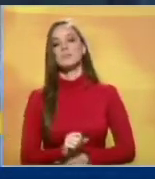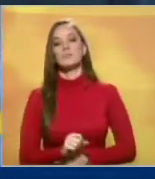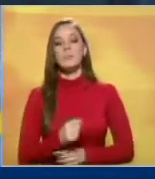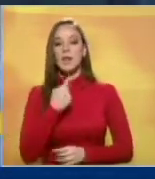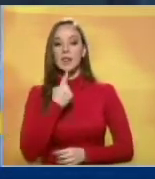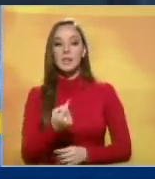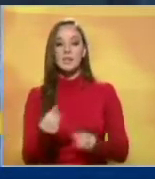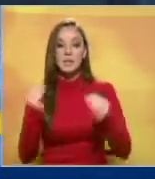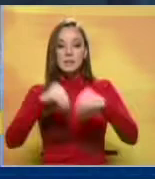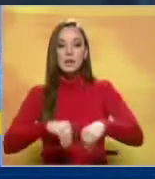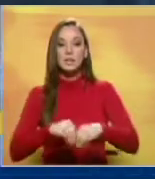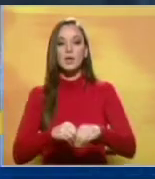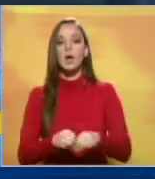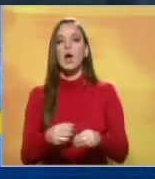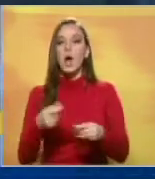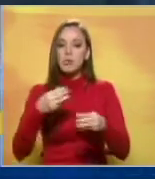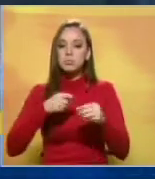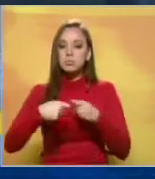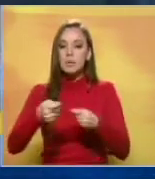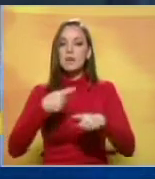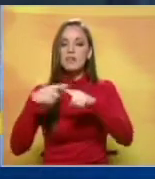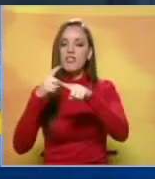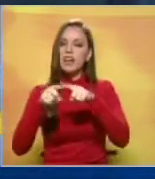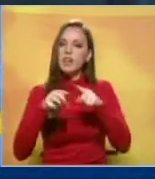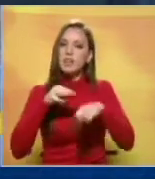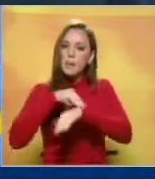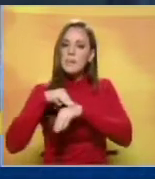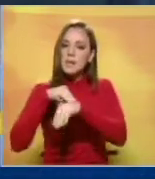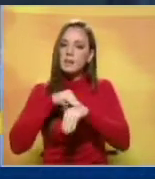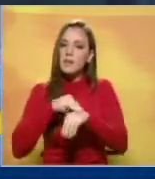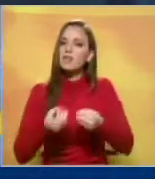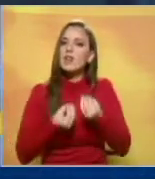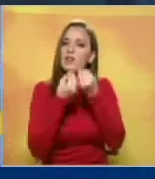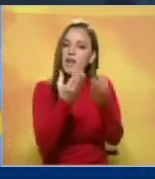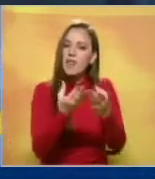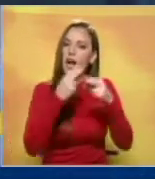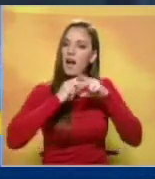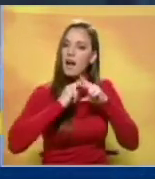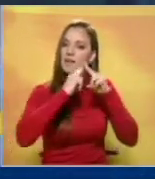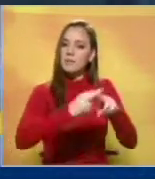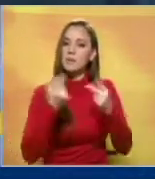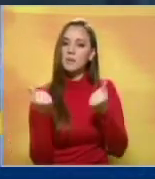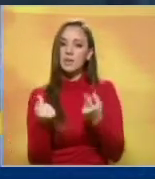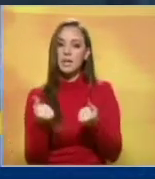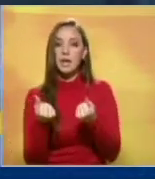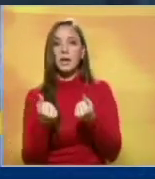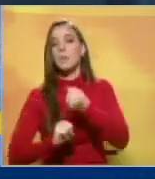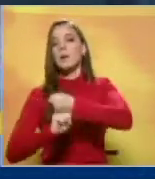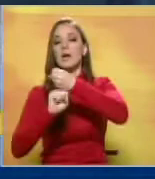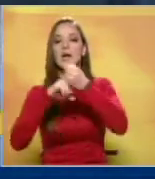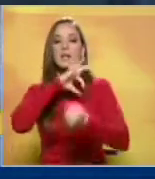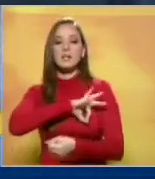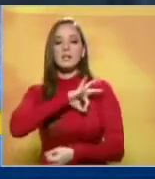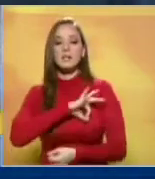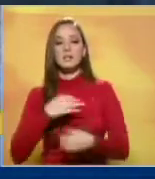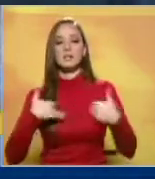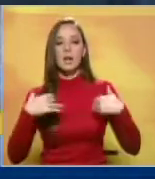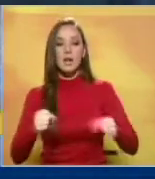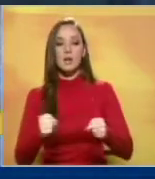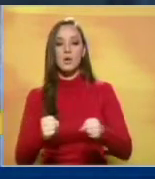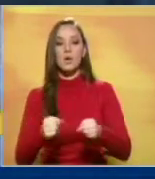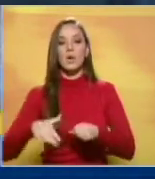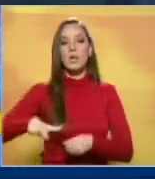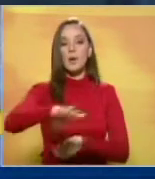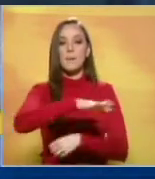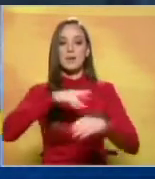adicionales que serán transferidos a diferentes ministerios para el fortalecimiento de programas sociales en materia de salud educación y